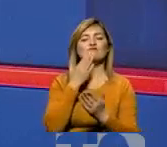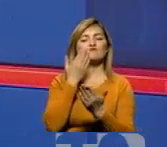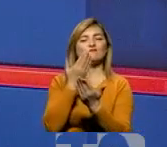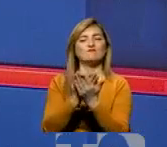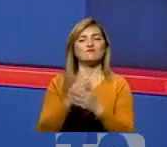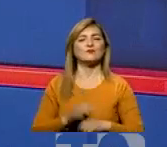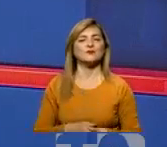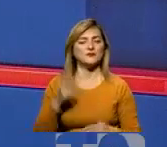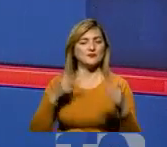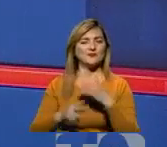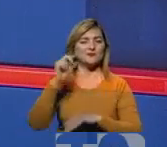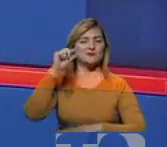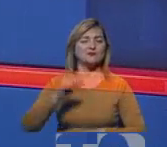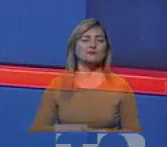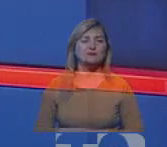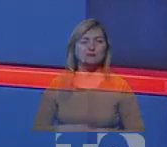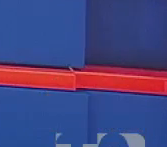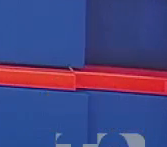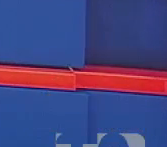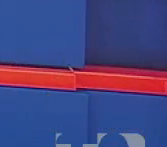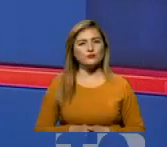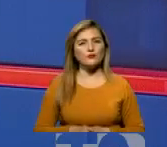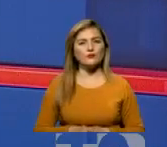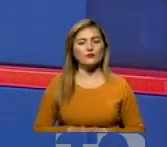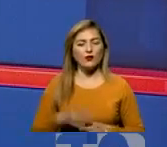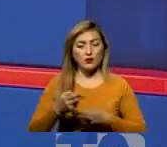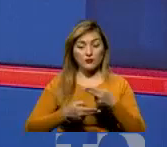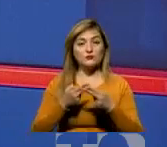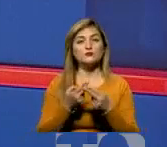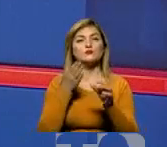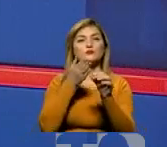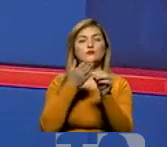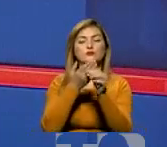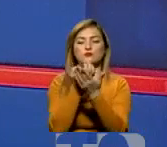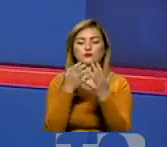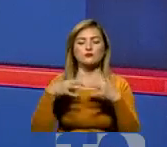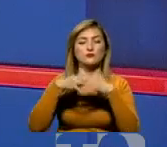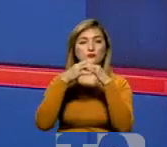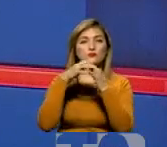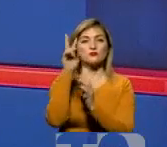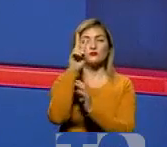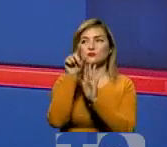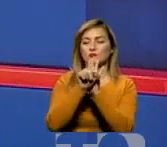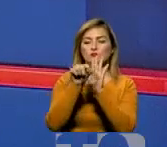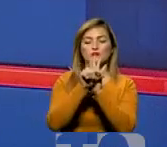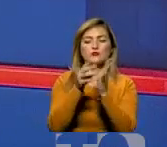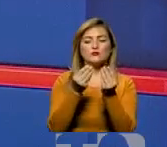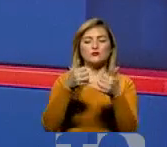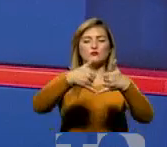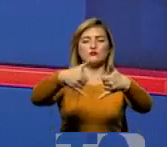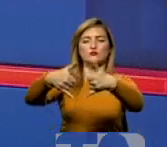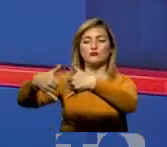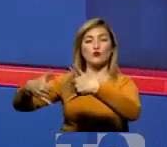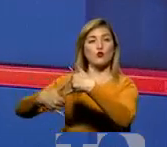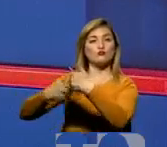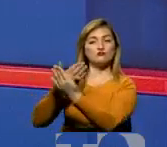Muchísimas gracias. Amigos, vamos a una pequeña pausa comercial. Los negocios esperan la reactivación económica a propósito del Viernes Negro. Hoy cientos de locales colocaron